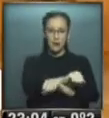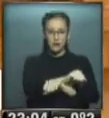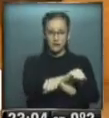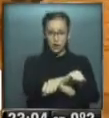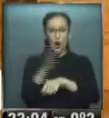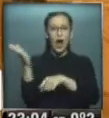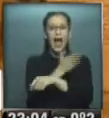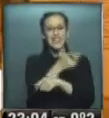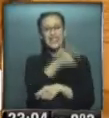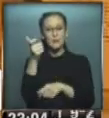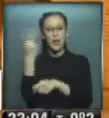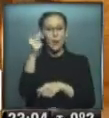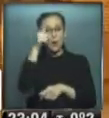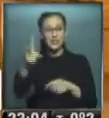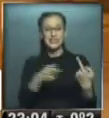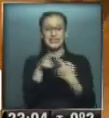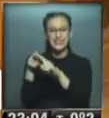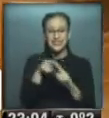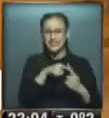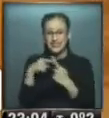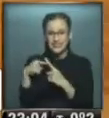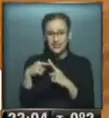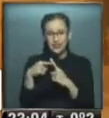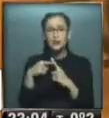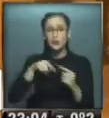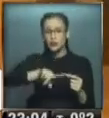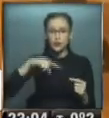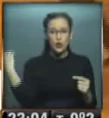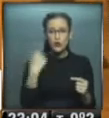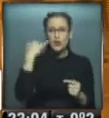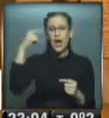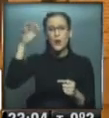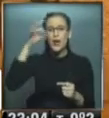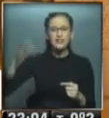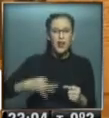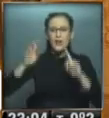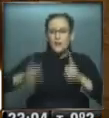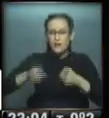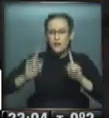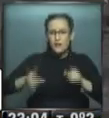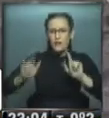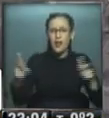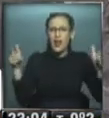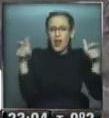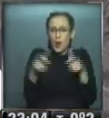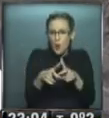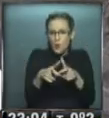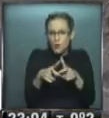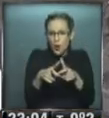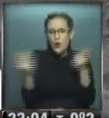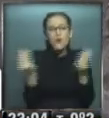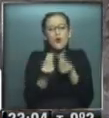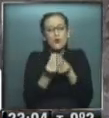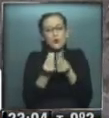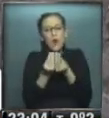de dispararle. Nosotros nos juntamos en una plaza hace 20 años ahí. Y enfrente de un salón de fiesta, y el chico